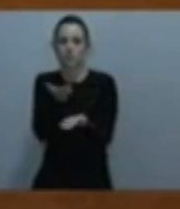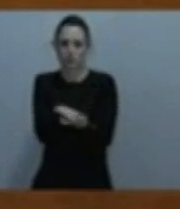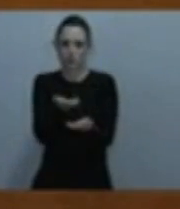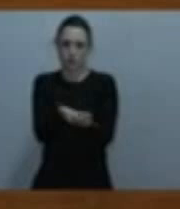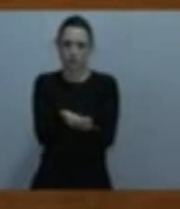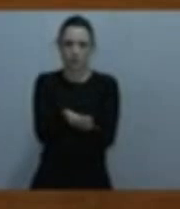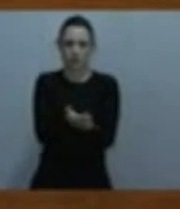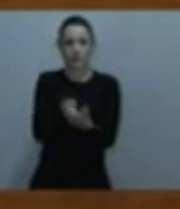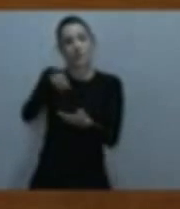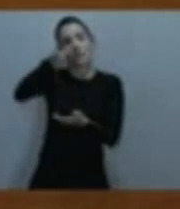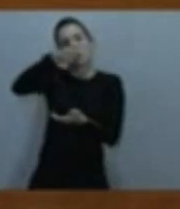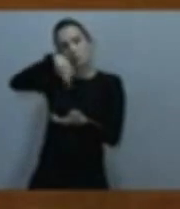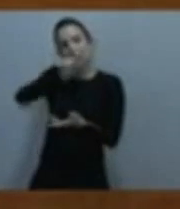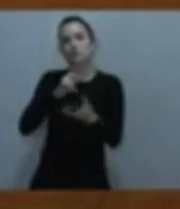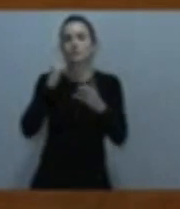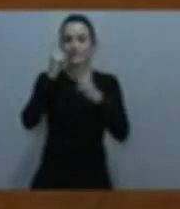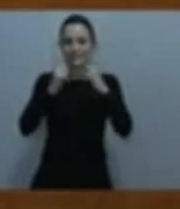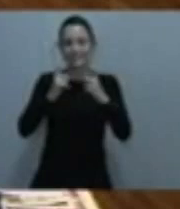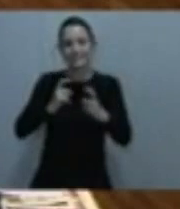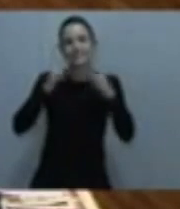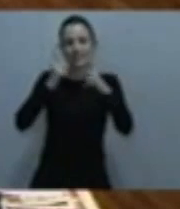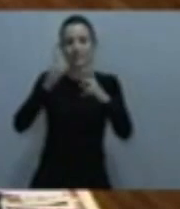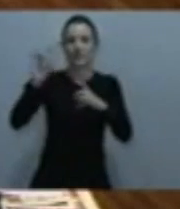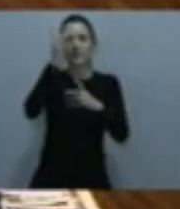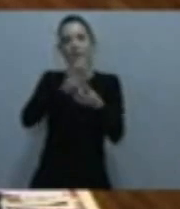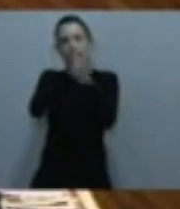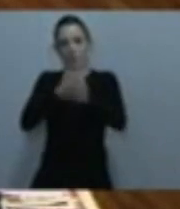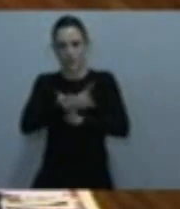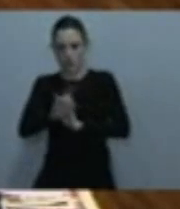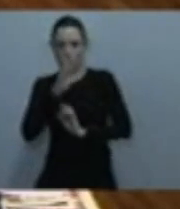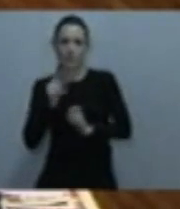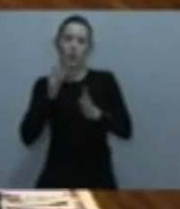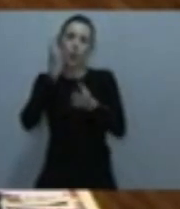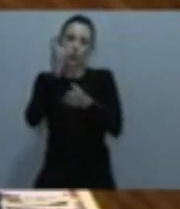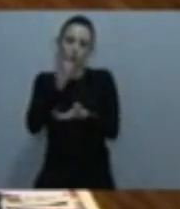intenten decolorar las plumas del cisne para que vuelva a ser un cisne blanco.